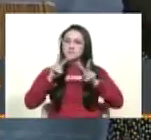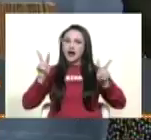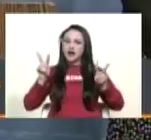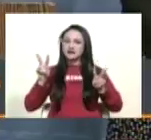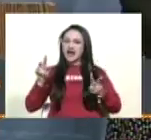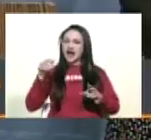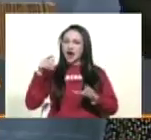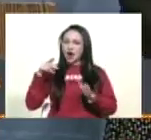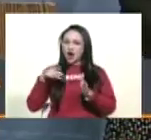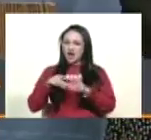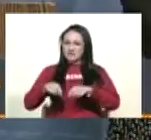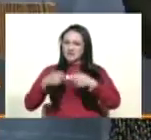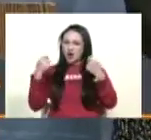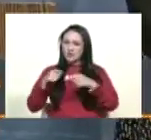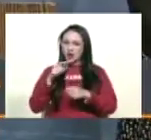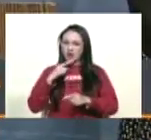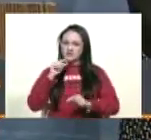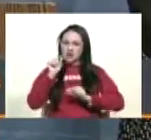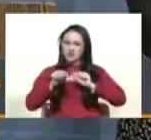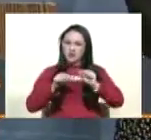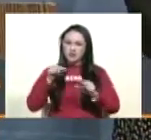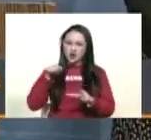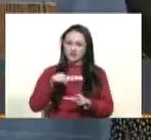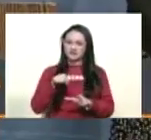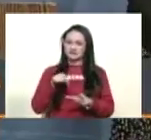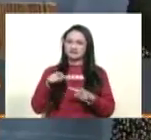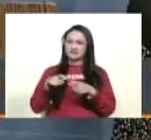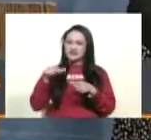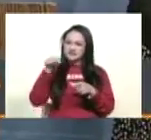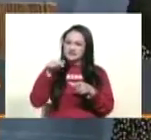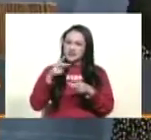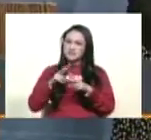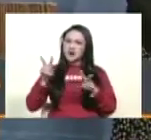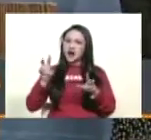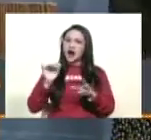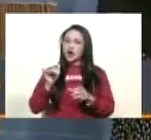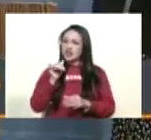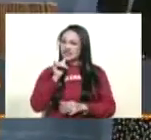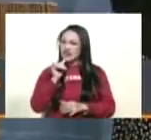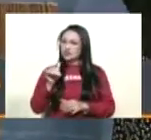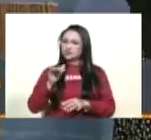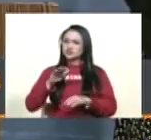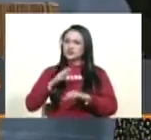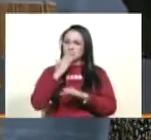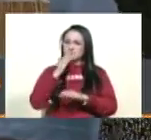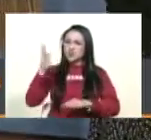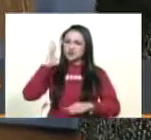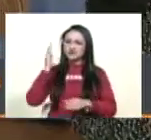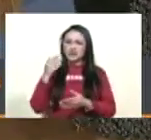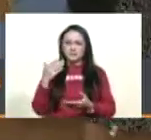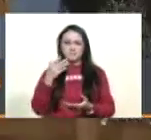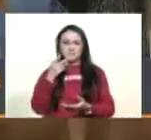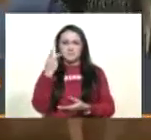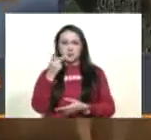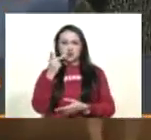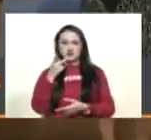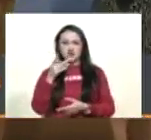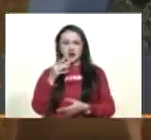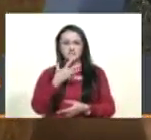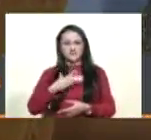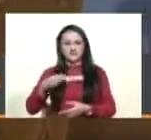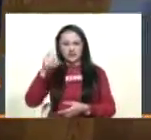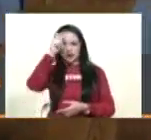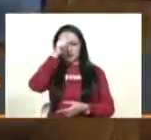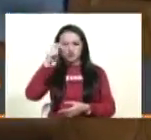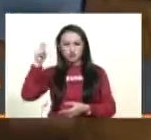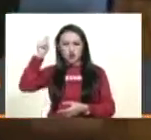profanada, irrespetada y ofendida, califica y denuncia el descaro y la hipocresía política del presidente Trump,